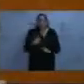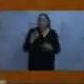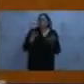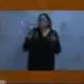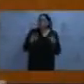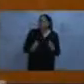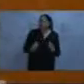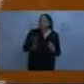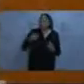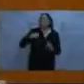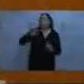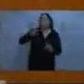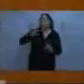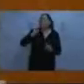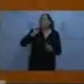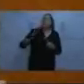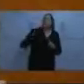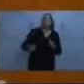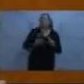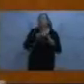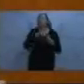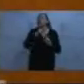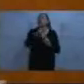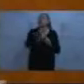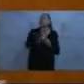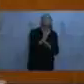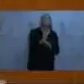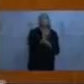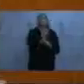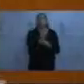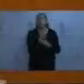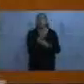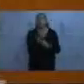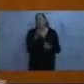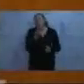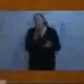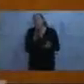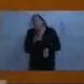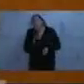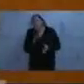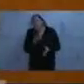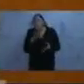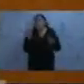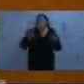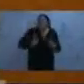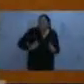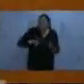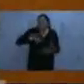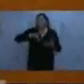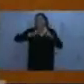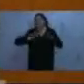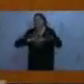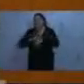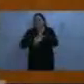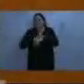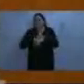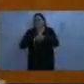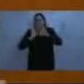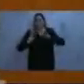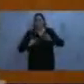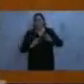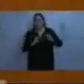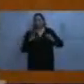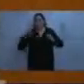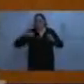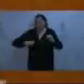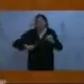le pregunto es qué soluciones. Esas soluciones que usted plantea o que usted me enumera son las mismas que viene aplicando su consejería y son las mismas que están